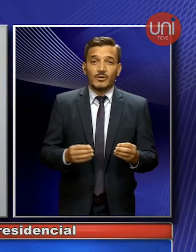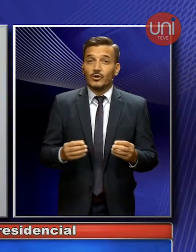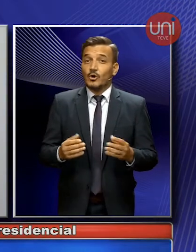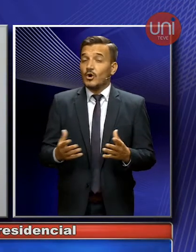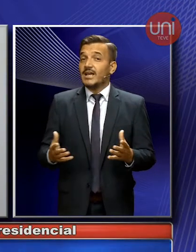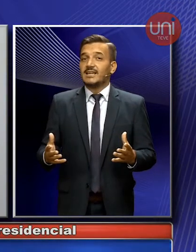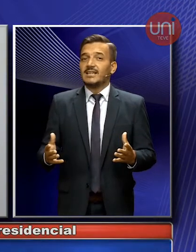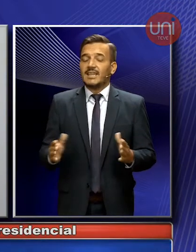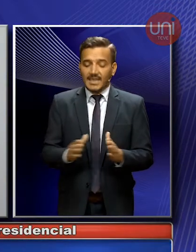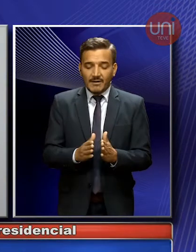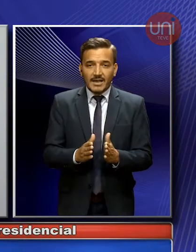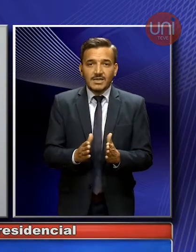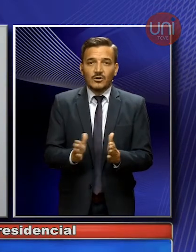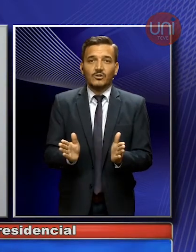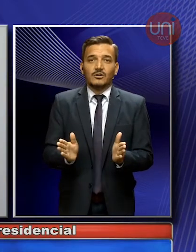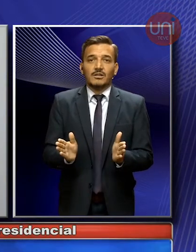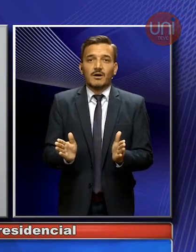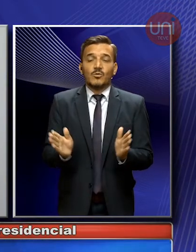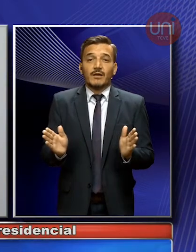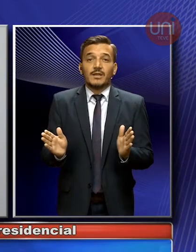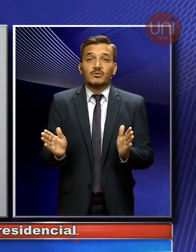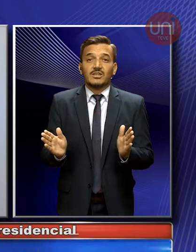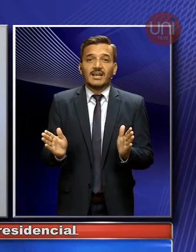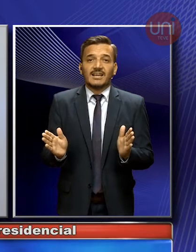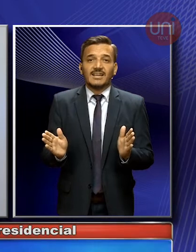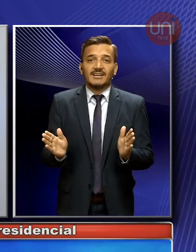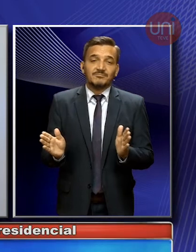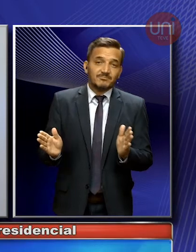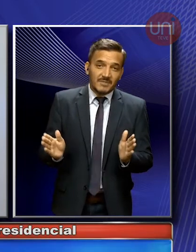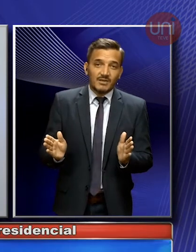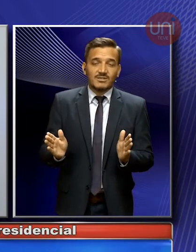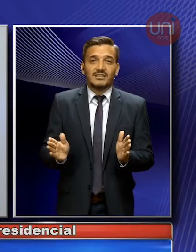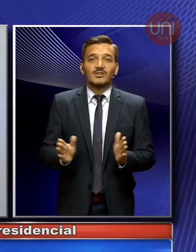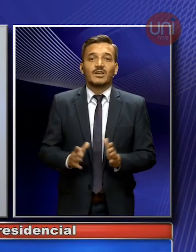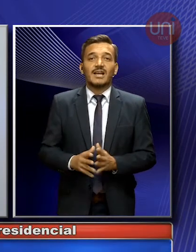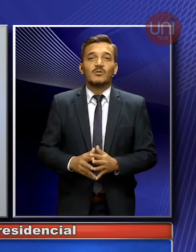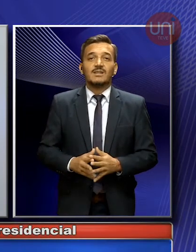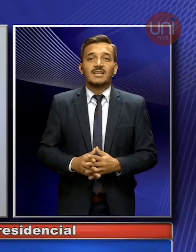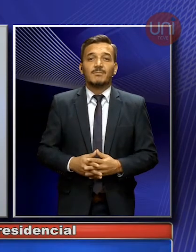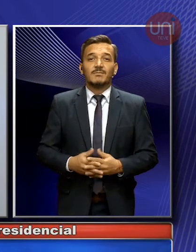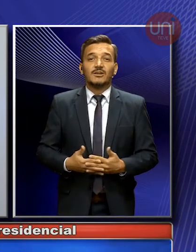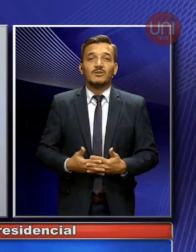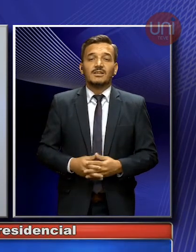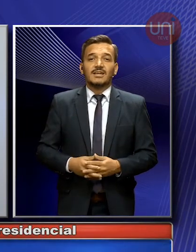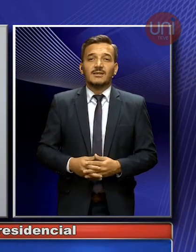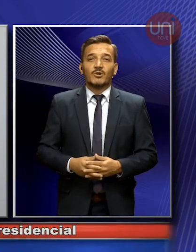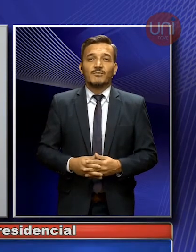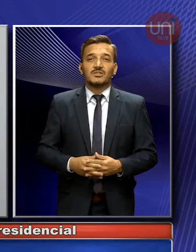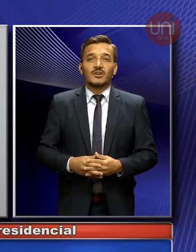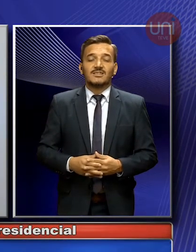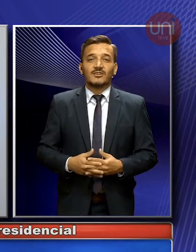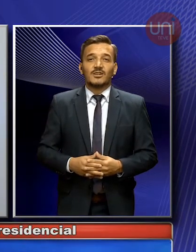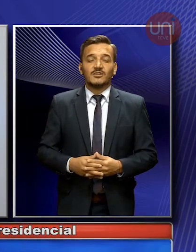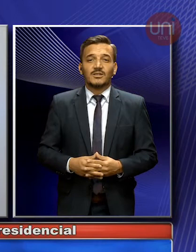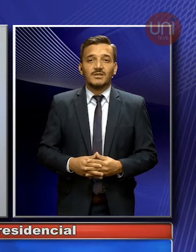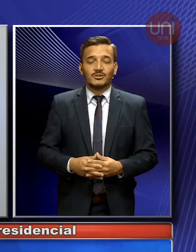bueno, hoy la realidad es que el abanico de vacunas, veremos en la carrera, en el buen sentido que hay, cuál llega primero, podemos